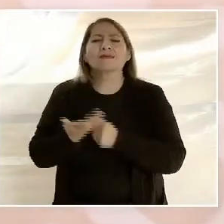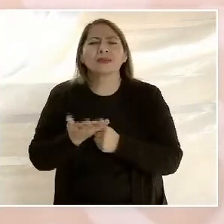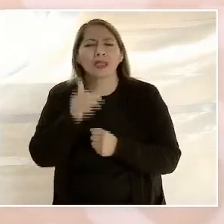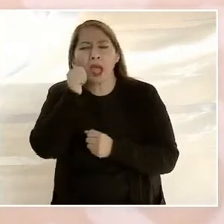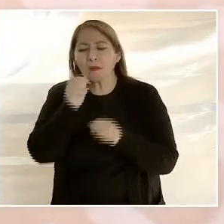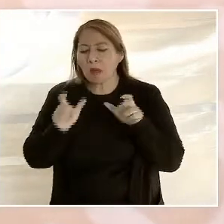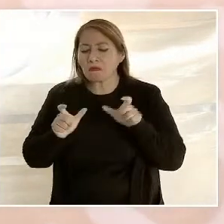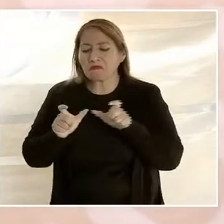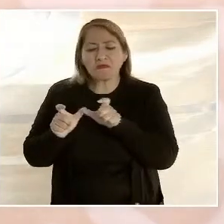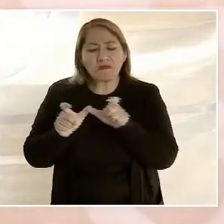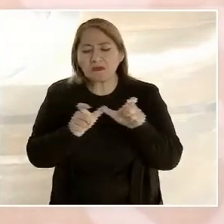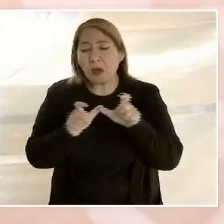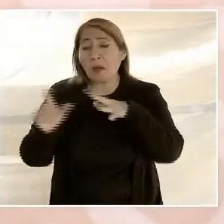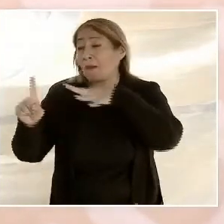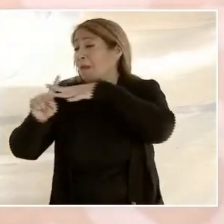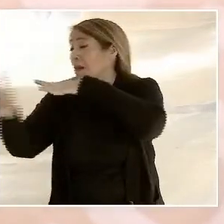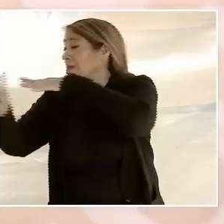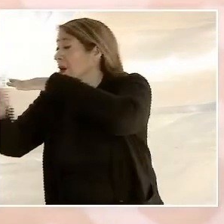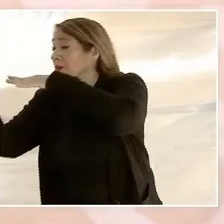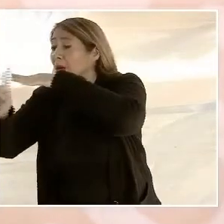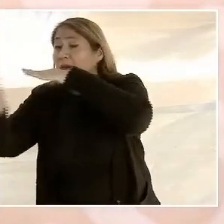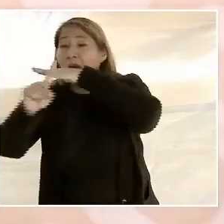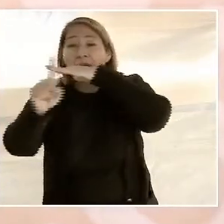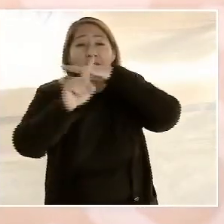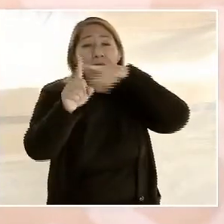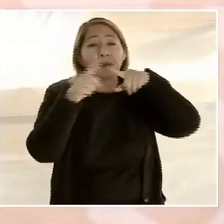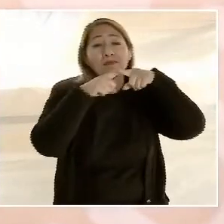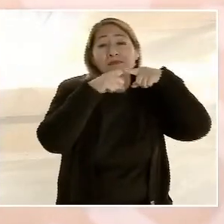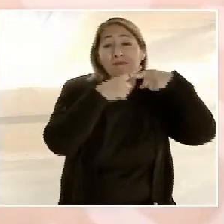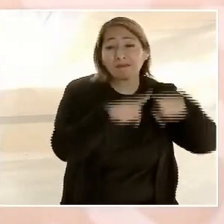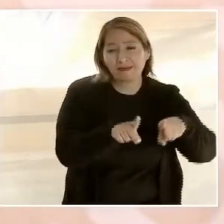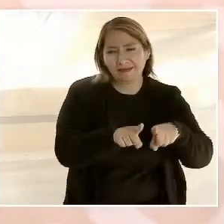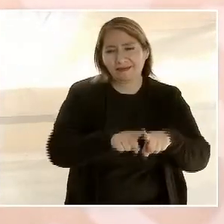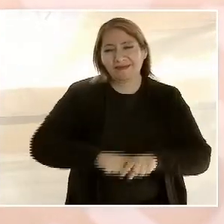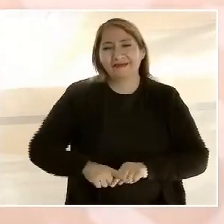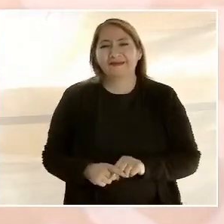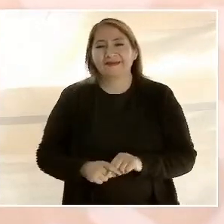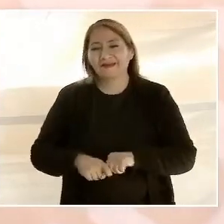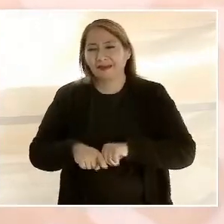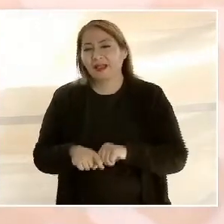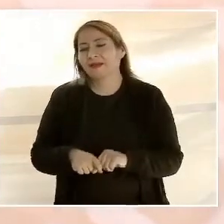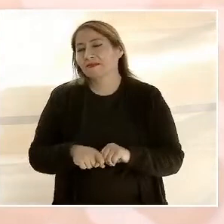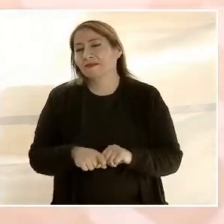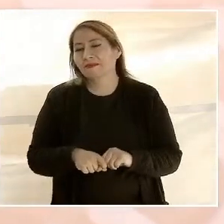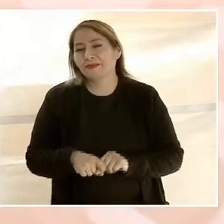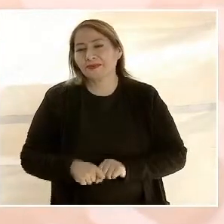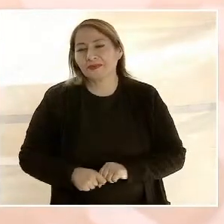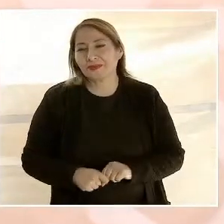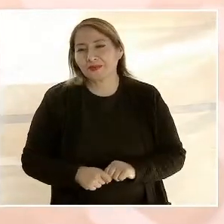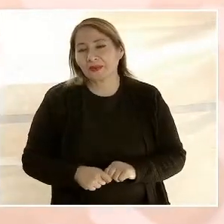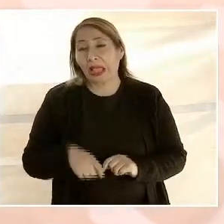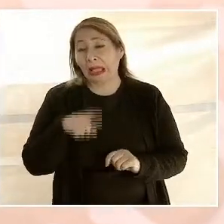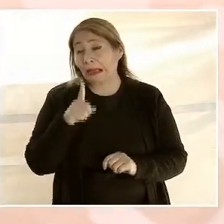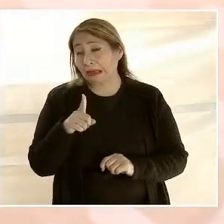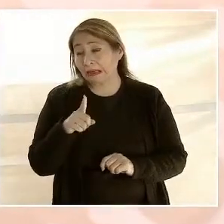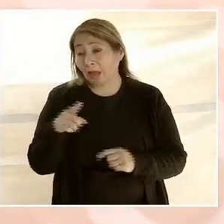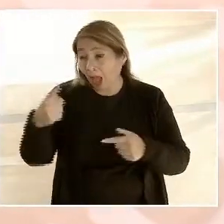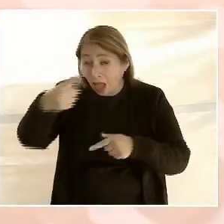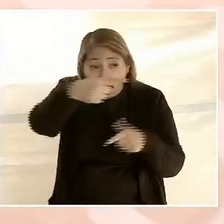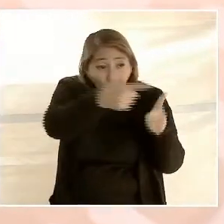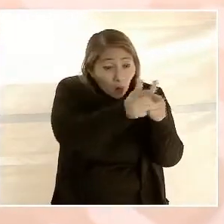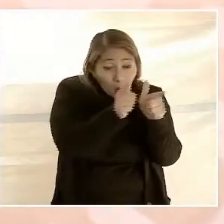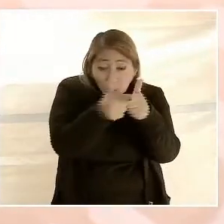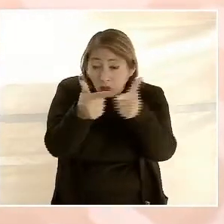se protege a migrantes y por si fuera poco, las Fuerzas Armadas